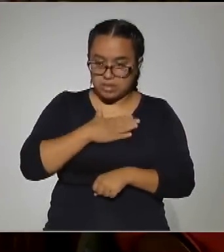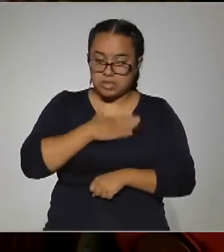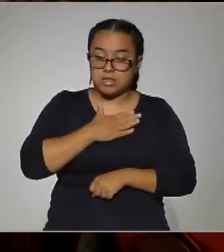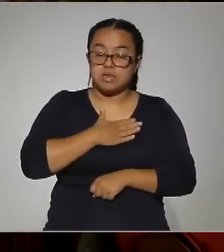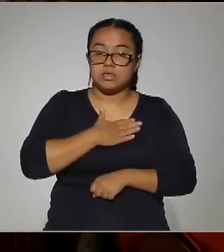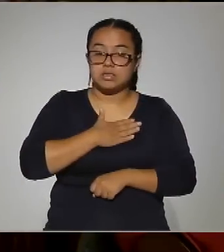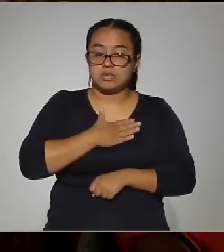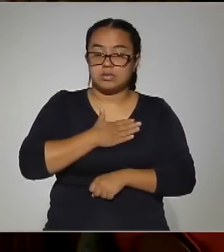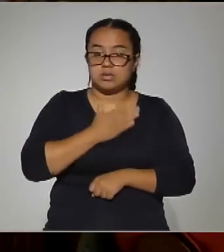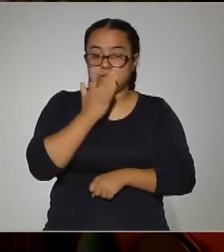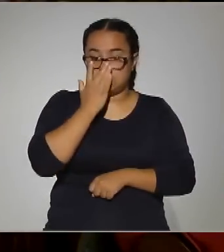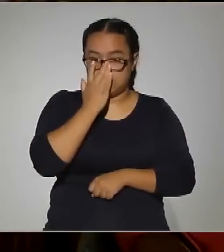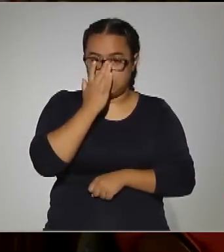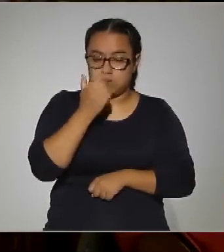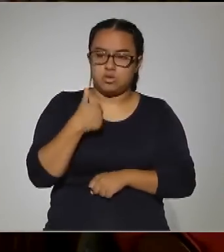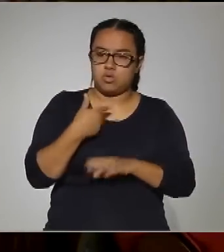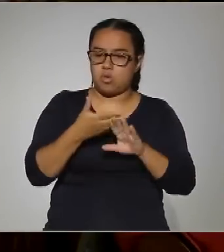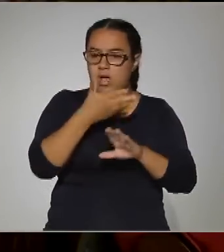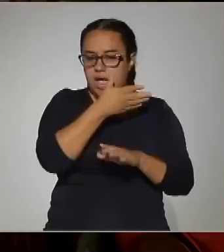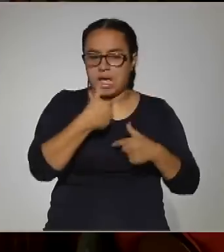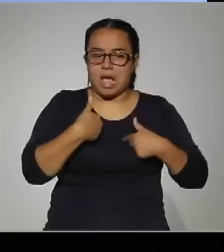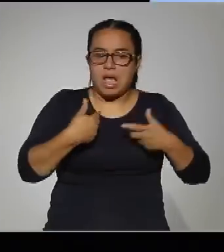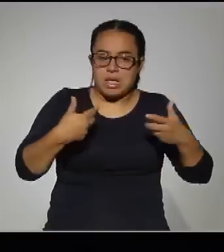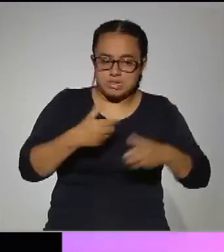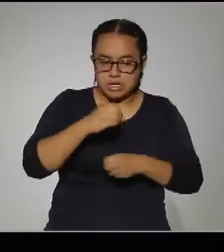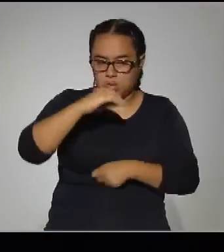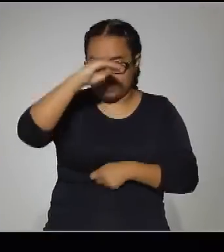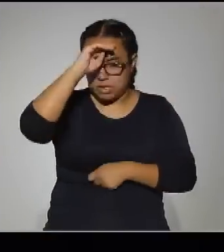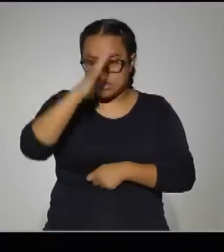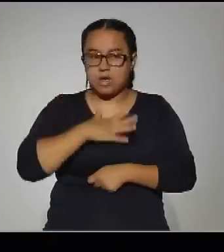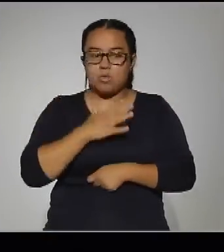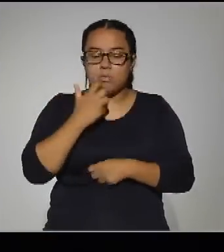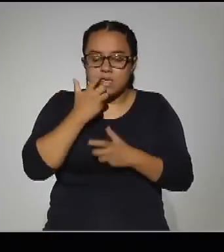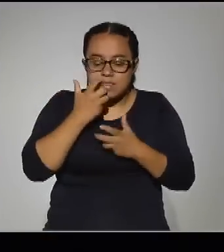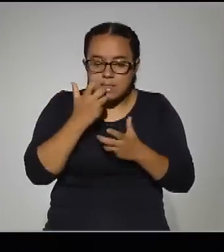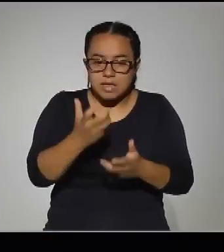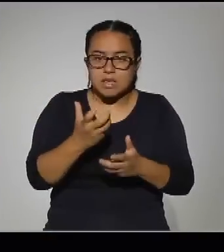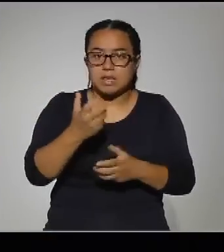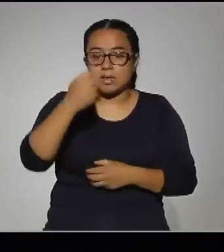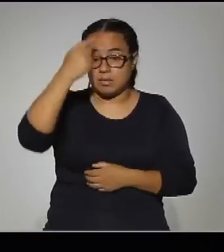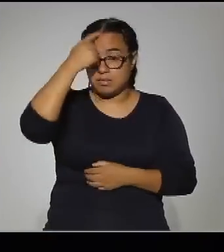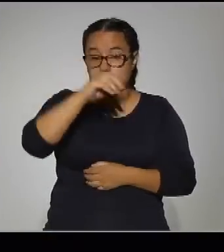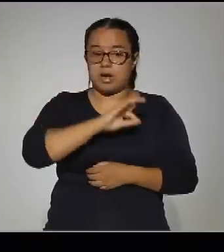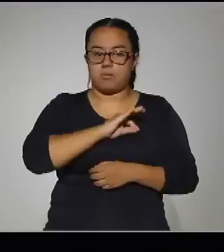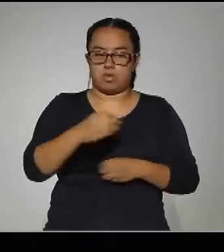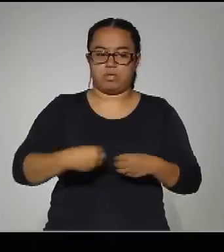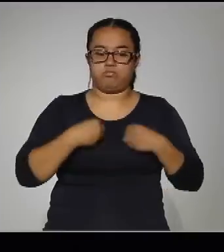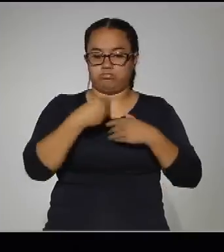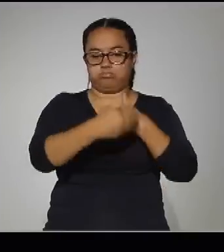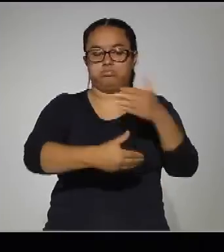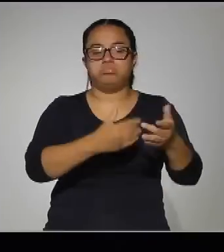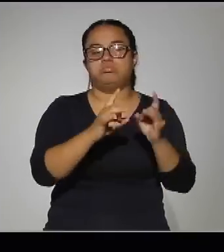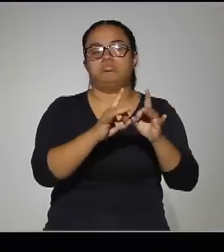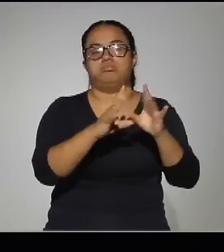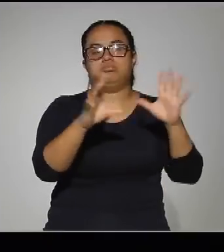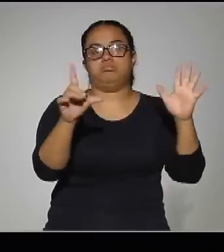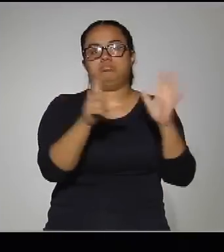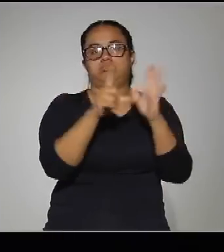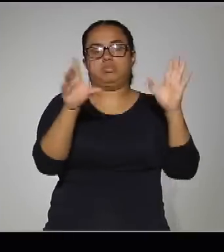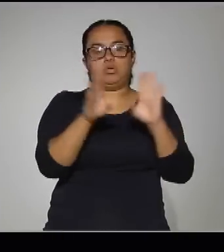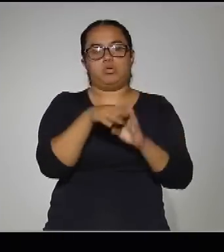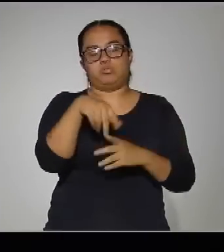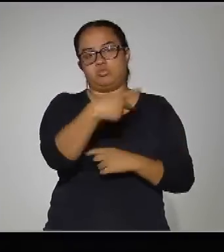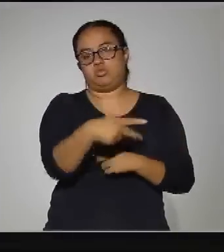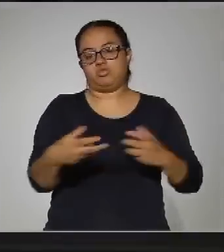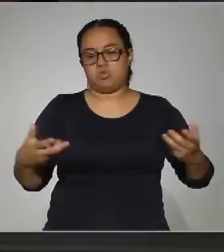de lo que uno pudo haber hecho, dicho, pensado o deseado para vivir las consecuencias de eso realizado,